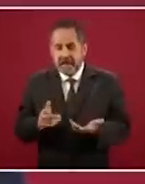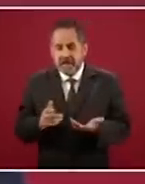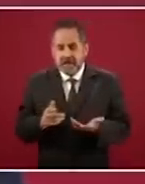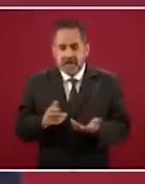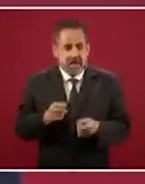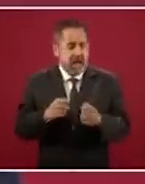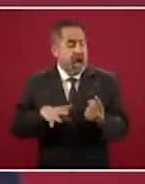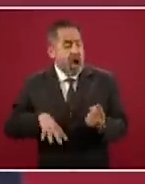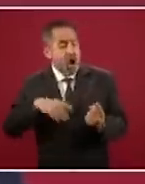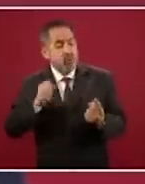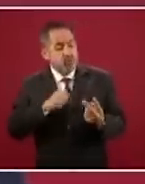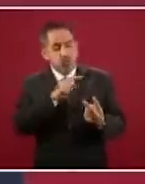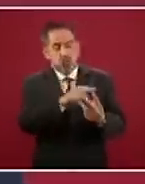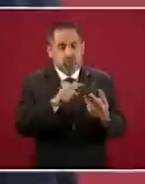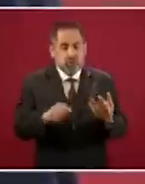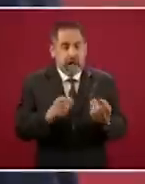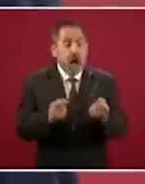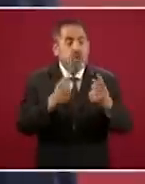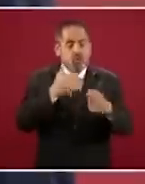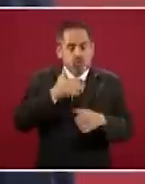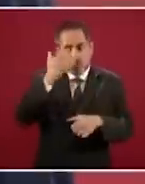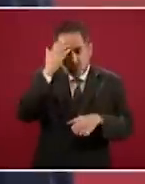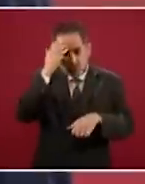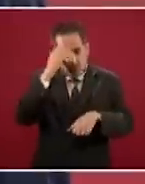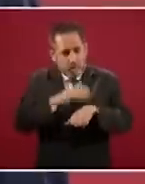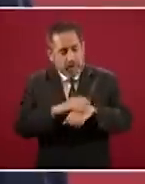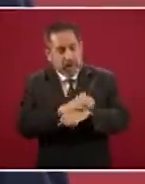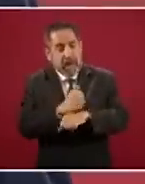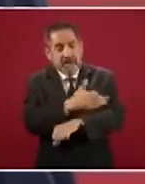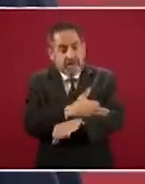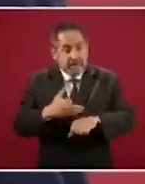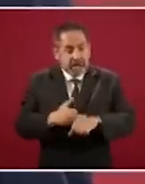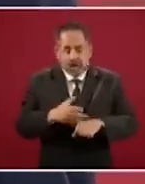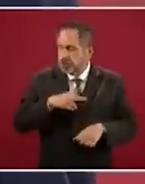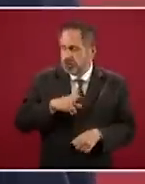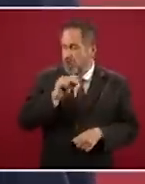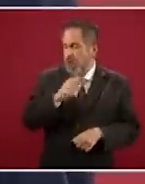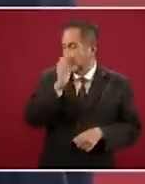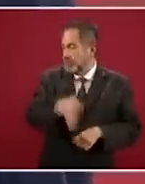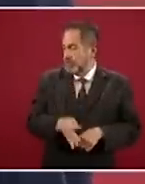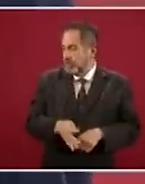los abusos de amigos, de compañeros, de familiares,